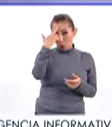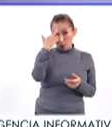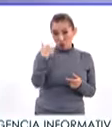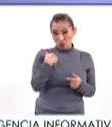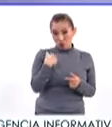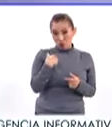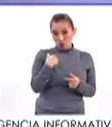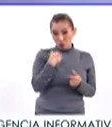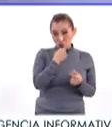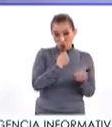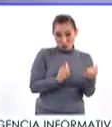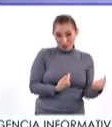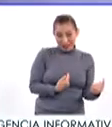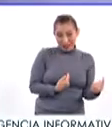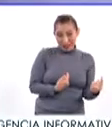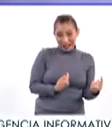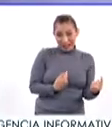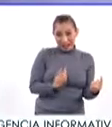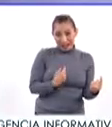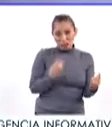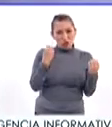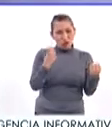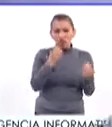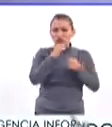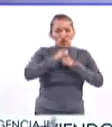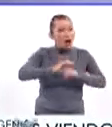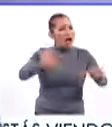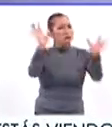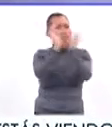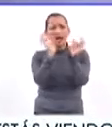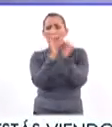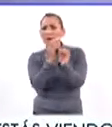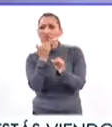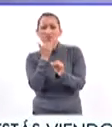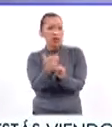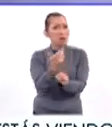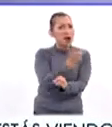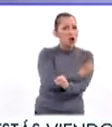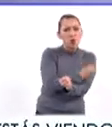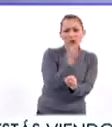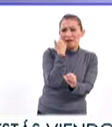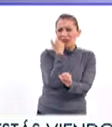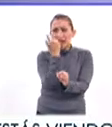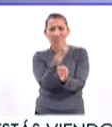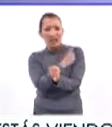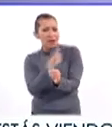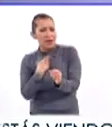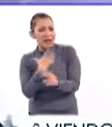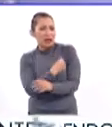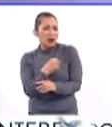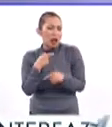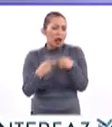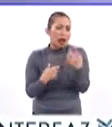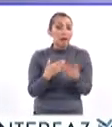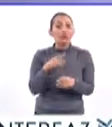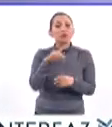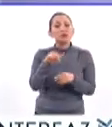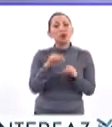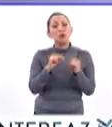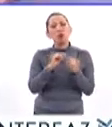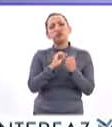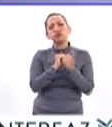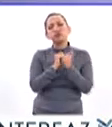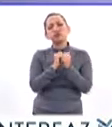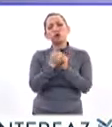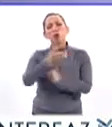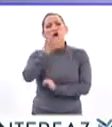cuando era pequeña de intensas campañas que explicaban sobre los beneficios de las vacunas y después como que siento que se